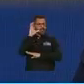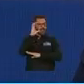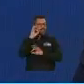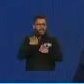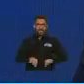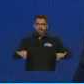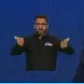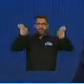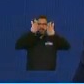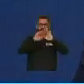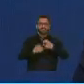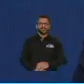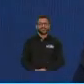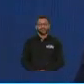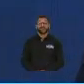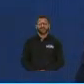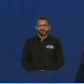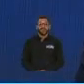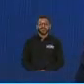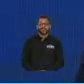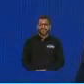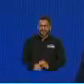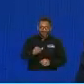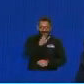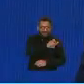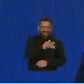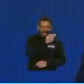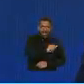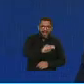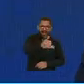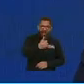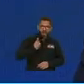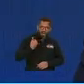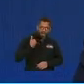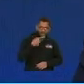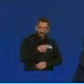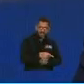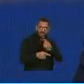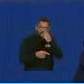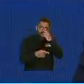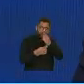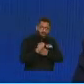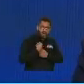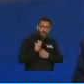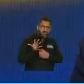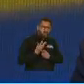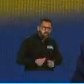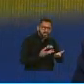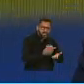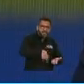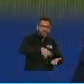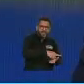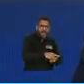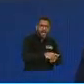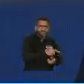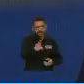Adicionalmente, hay que ofrecerle a esas niñas desde edad temprana oportunidades de